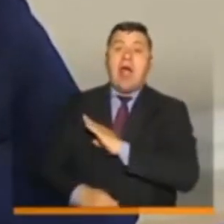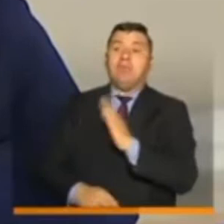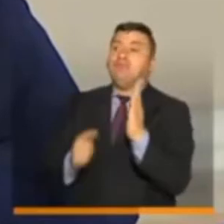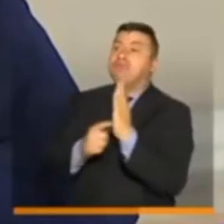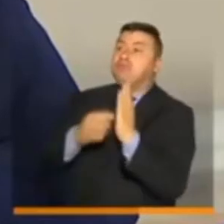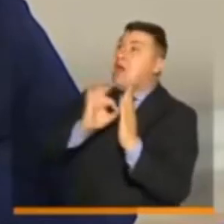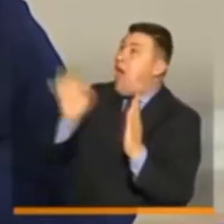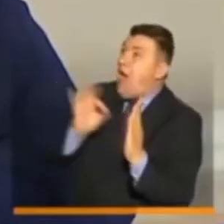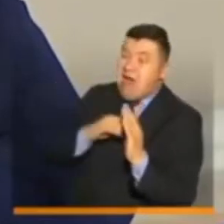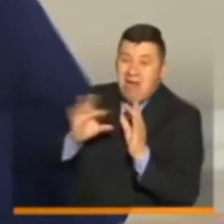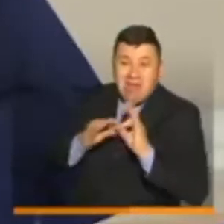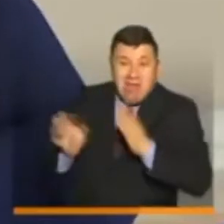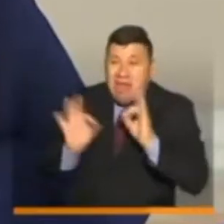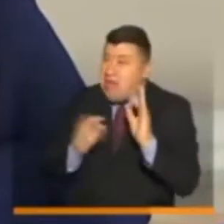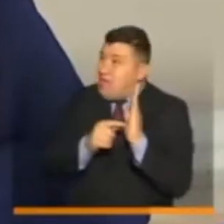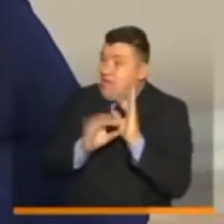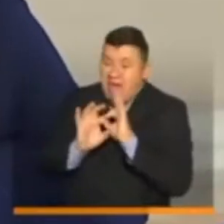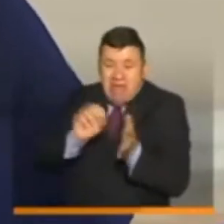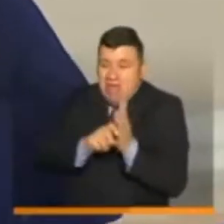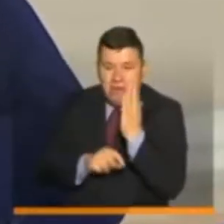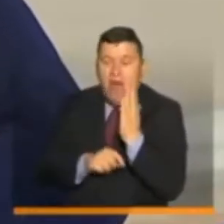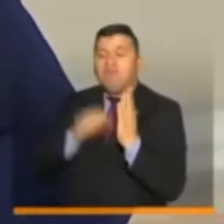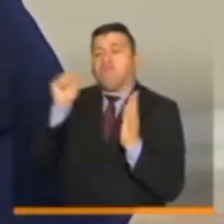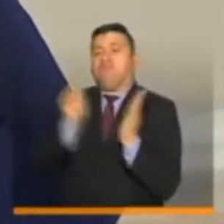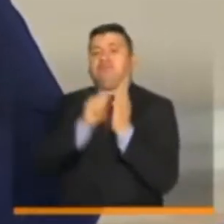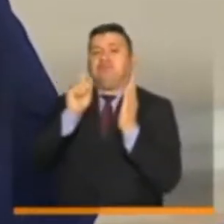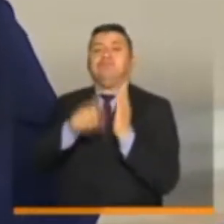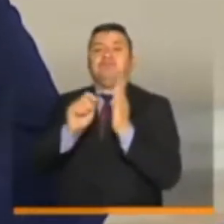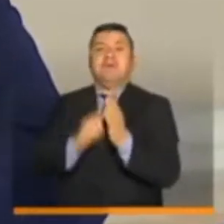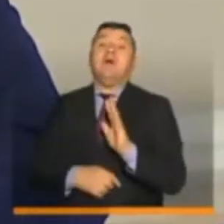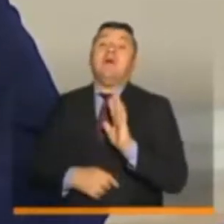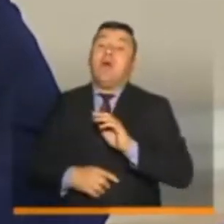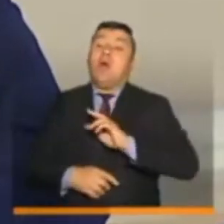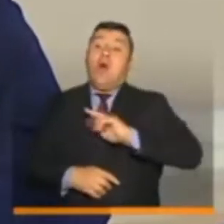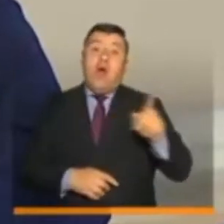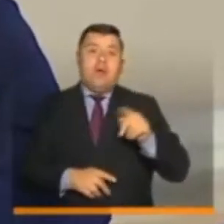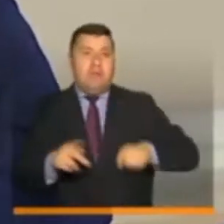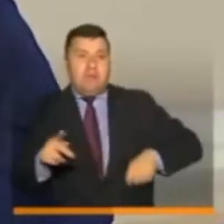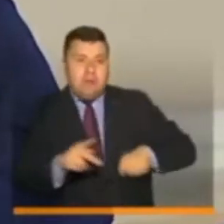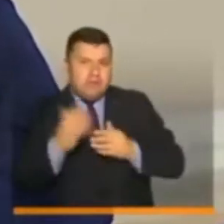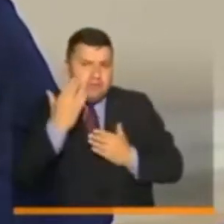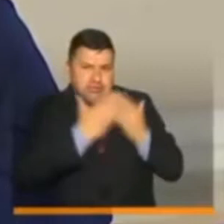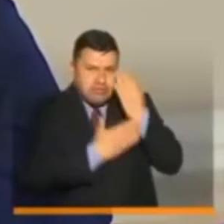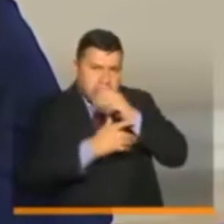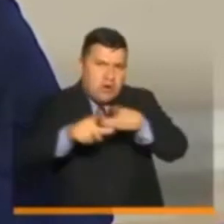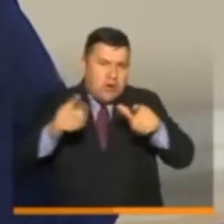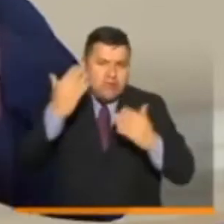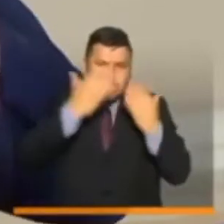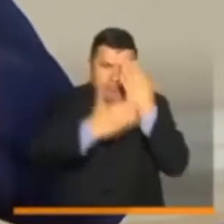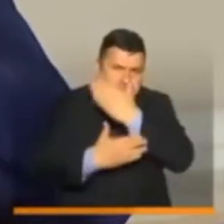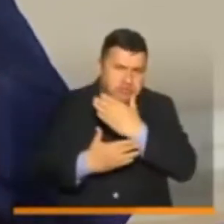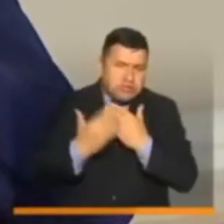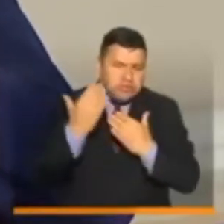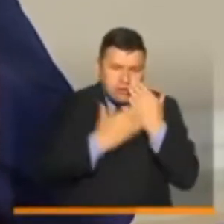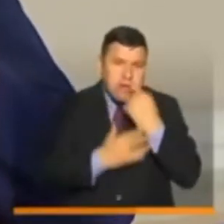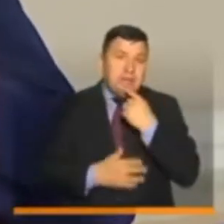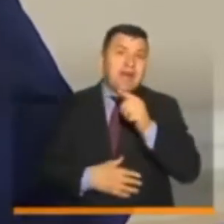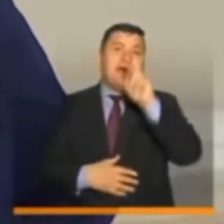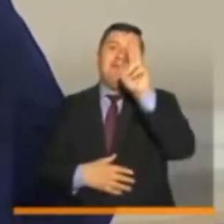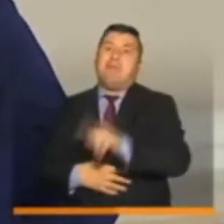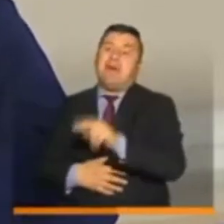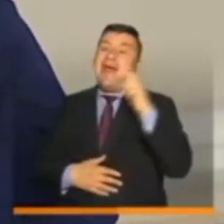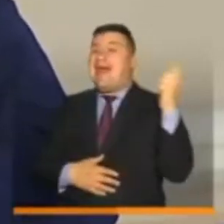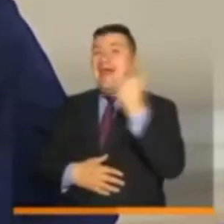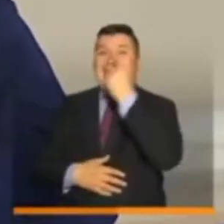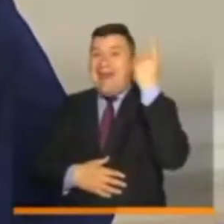y el alcalde de destino. Y se van a permitir pilotos de billares, de casinos y otros establecimientos de comercio, pero con una prohibición